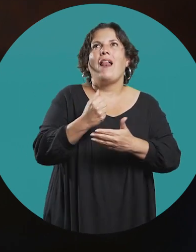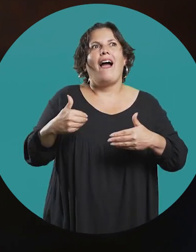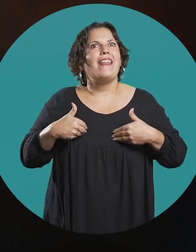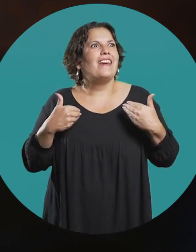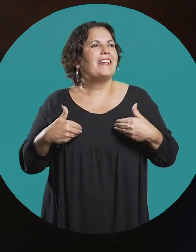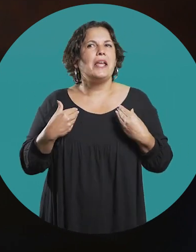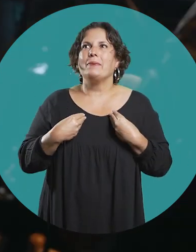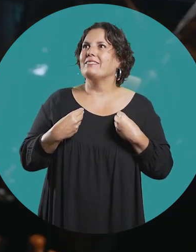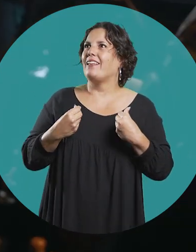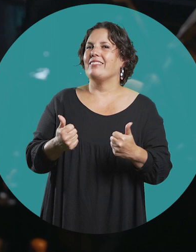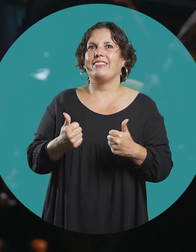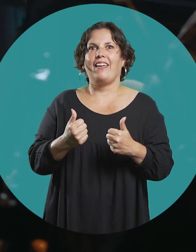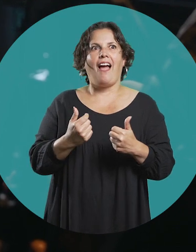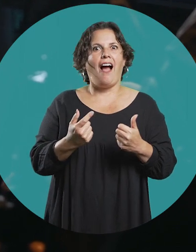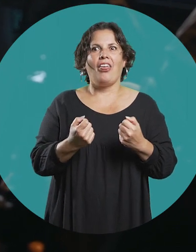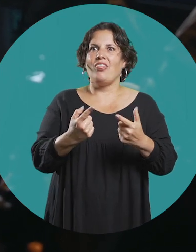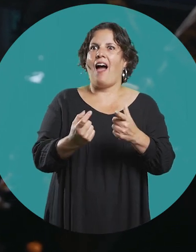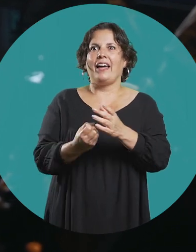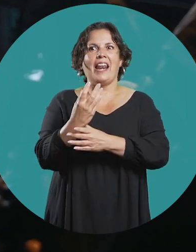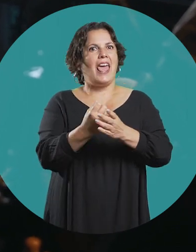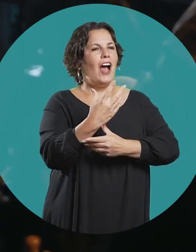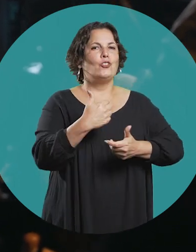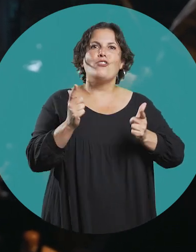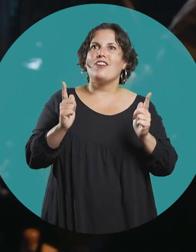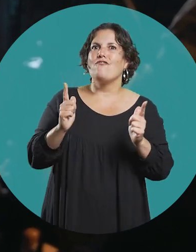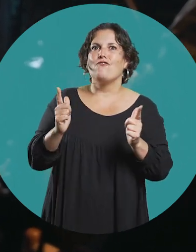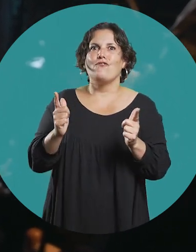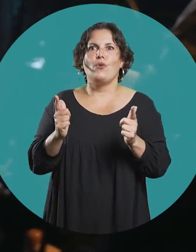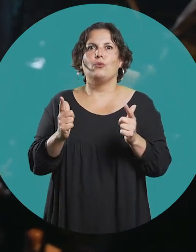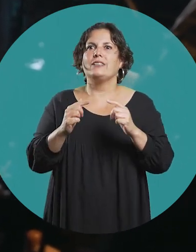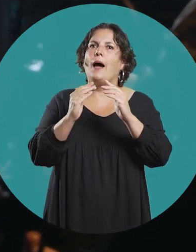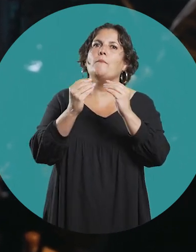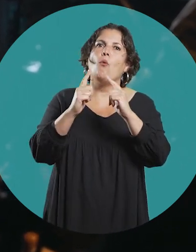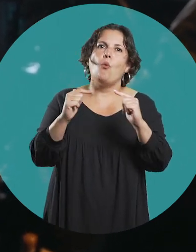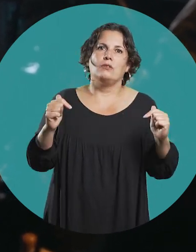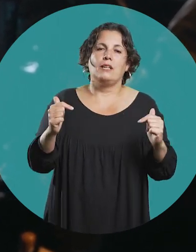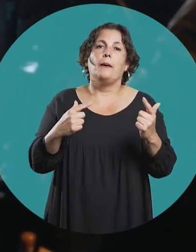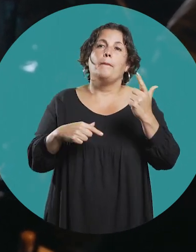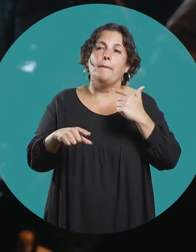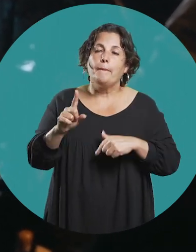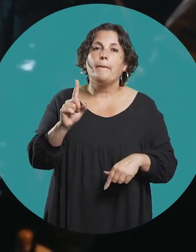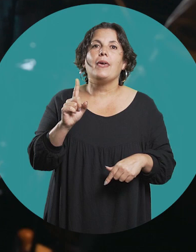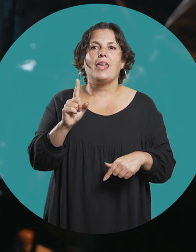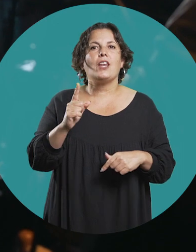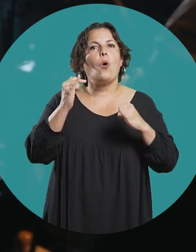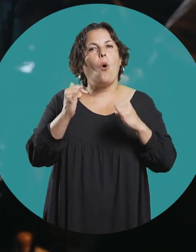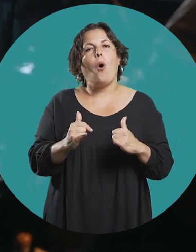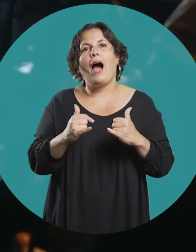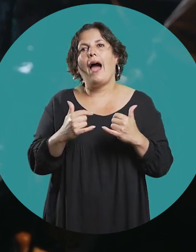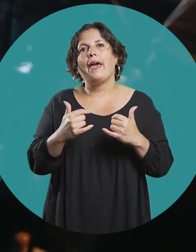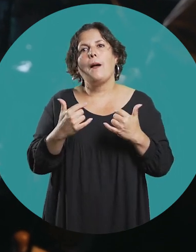alegría de sentir que estamos creando y que estamos disfrutando. Hay montones de excepciones, pero que hay un